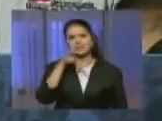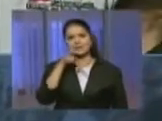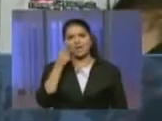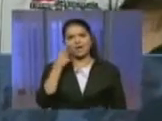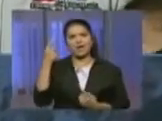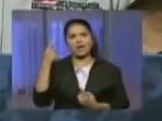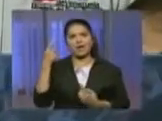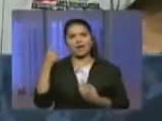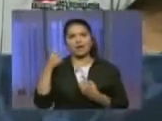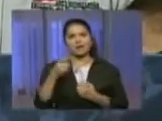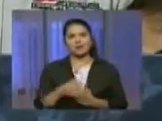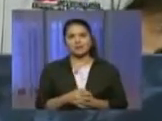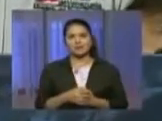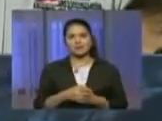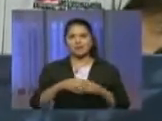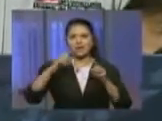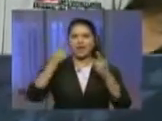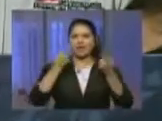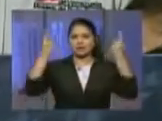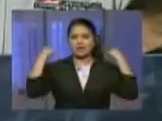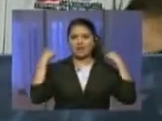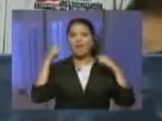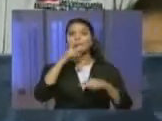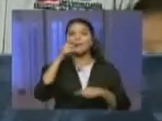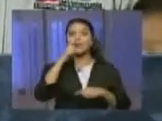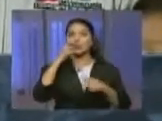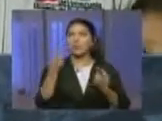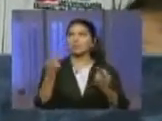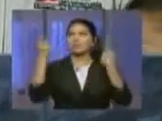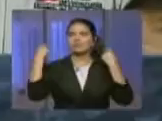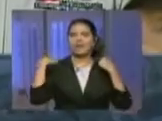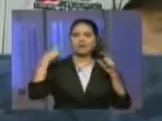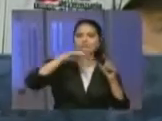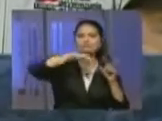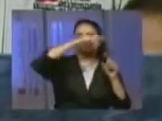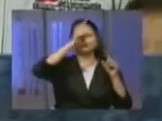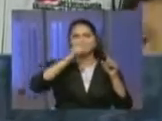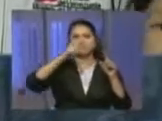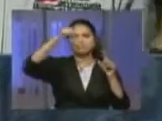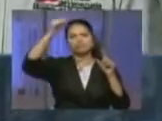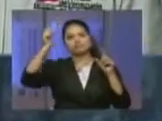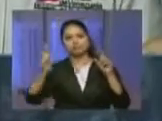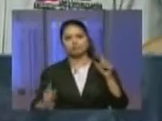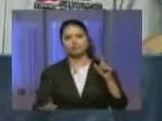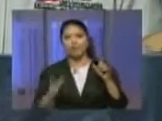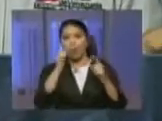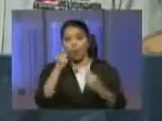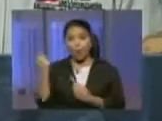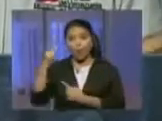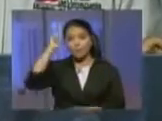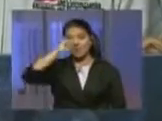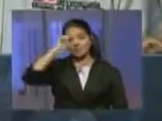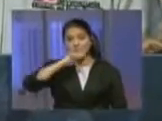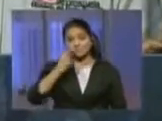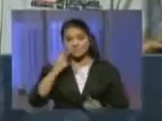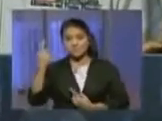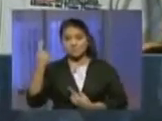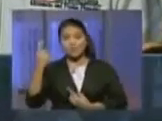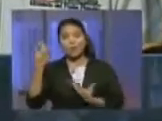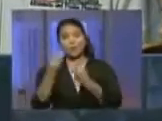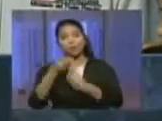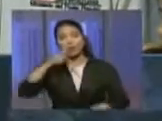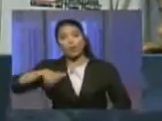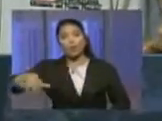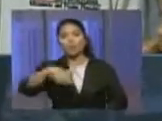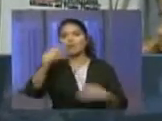puertas del salón Simón Bolívar all atrás Ah mira ya está Manuelito Quevedo con el pueblo